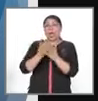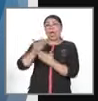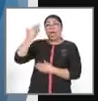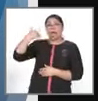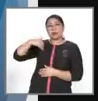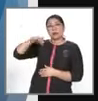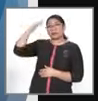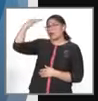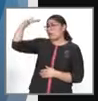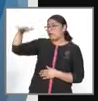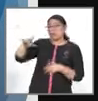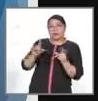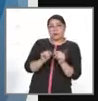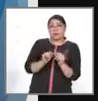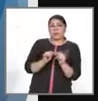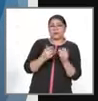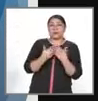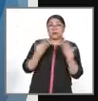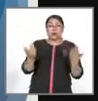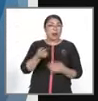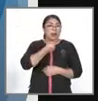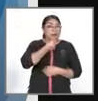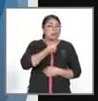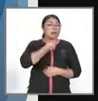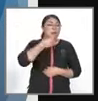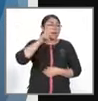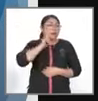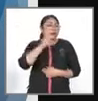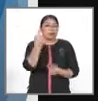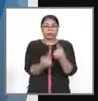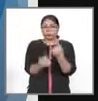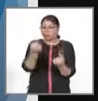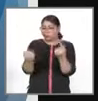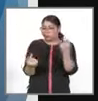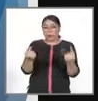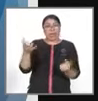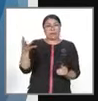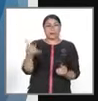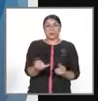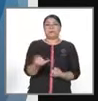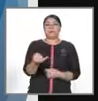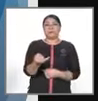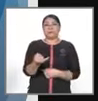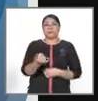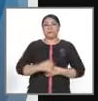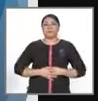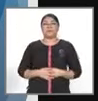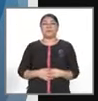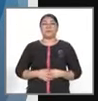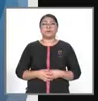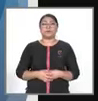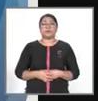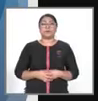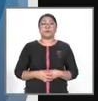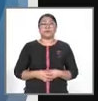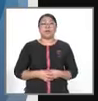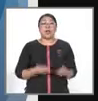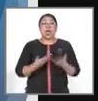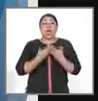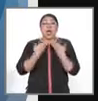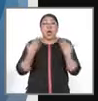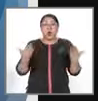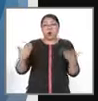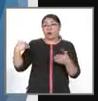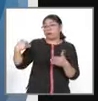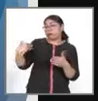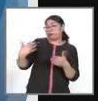en día se están presentando en los niños eh pequeños eh Cuál es el impacto durante la pandemia durante